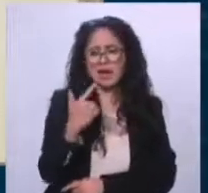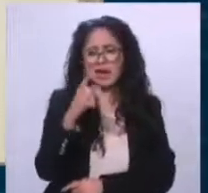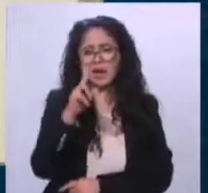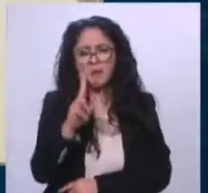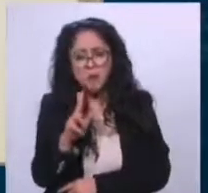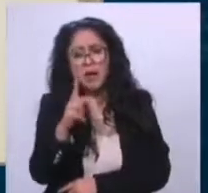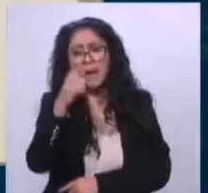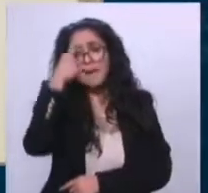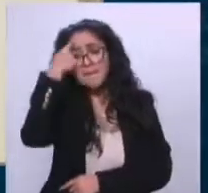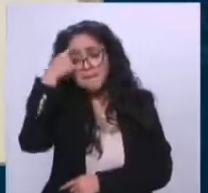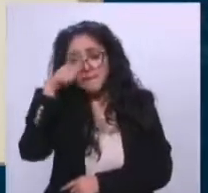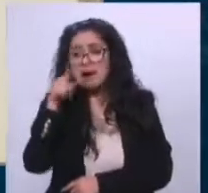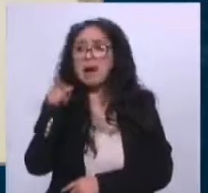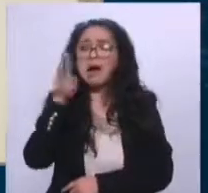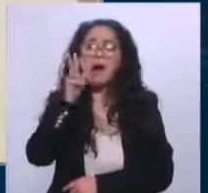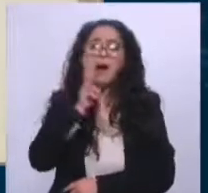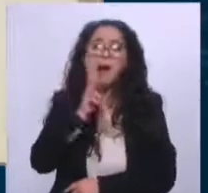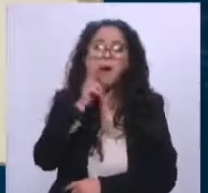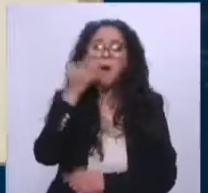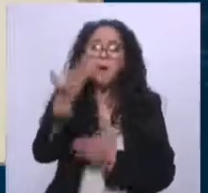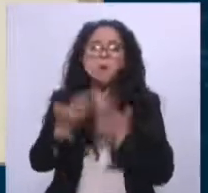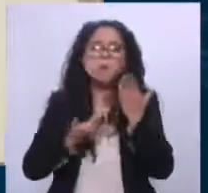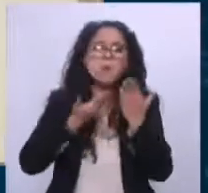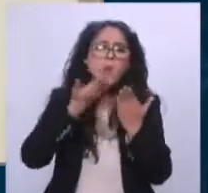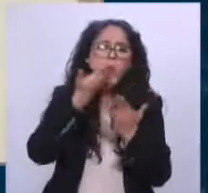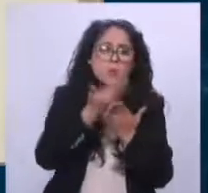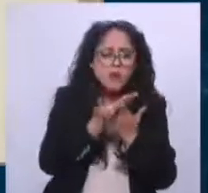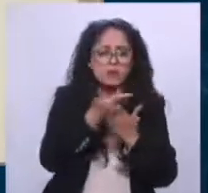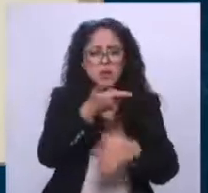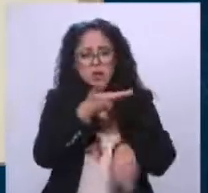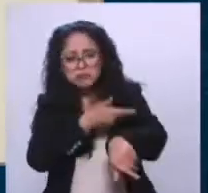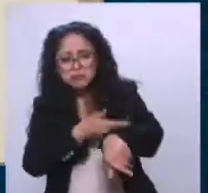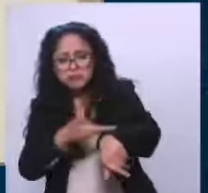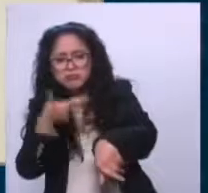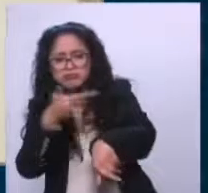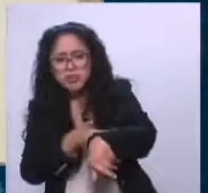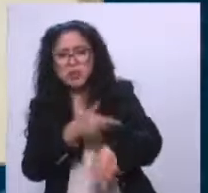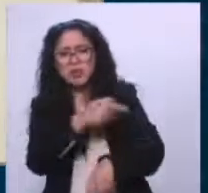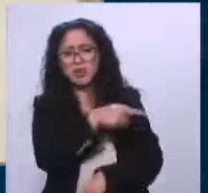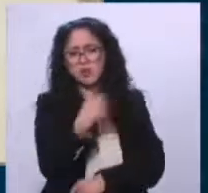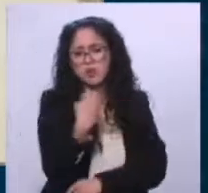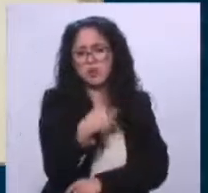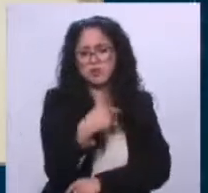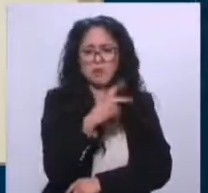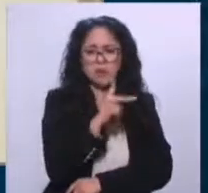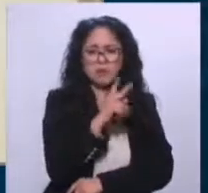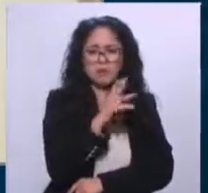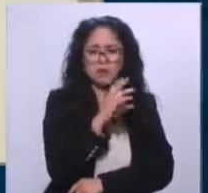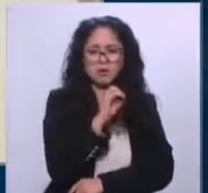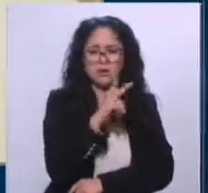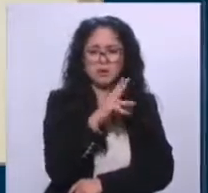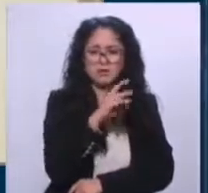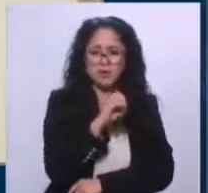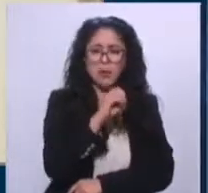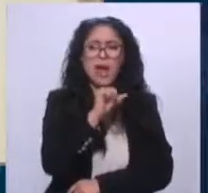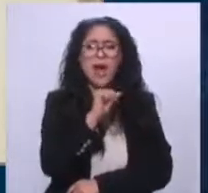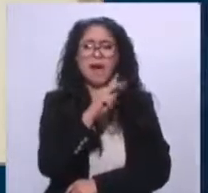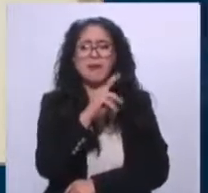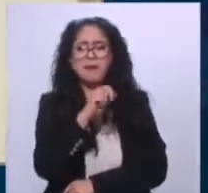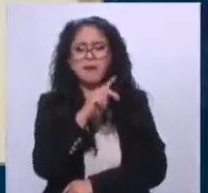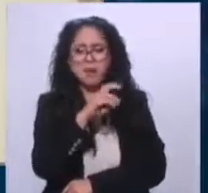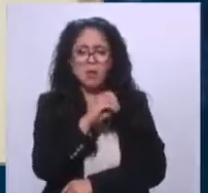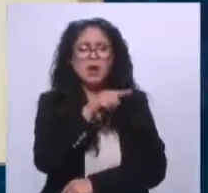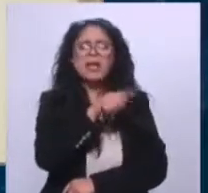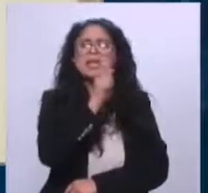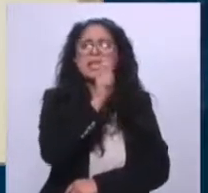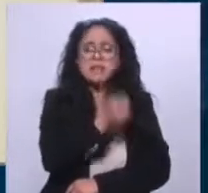hagan una propuesta de un procedimiento abreviado y así poder pasar o poder tener una pena menor a lo que realmente